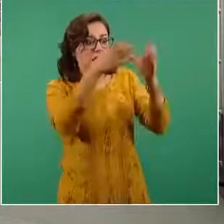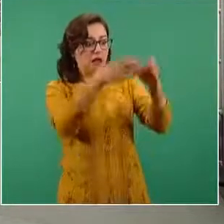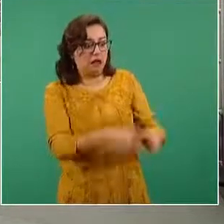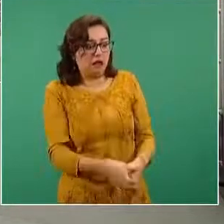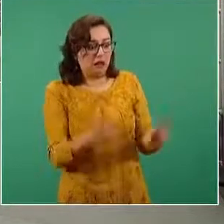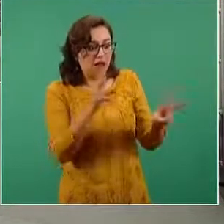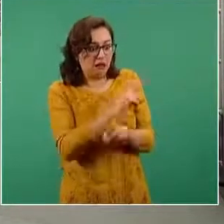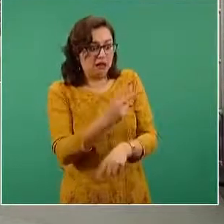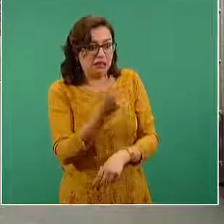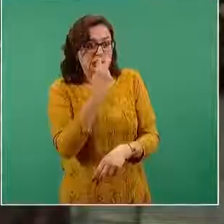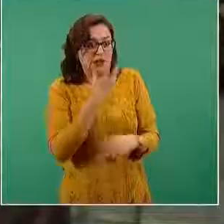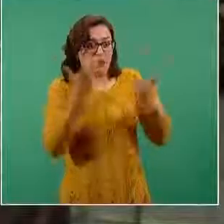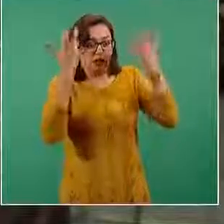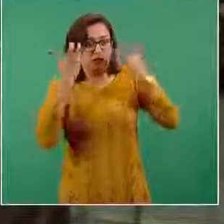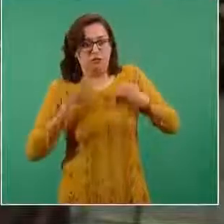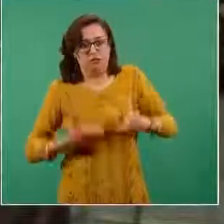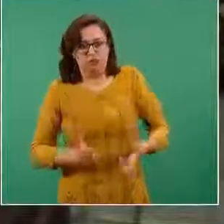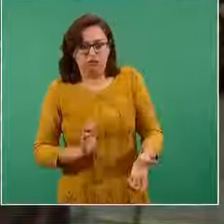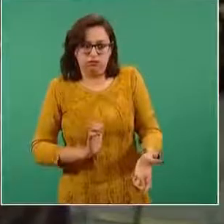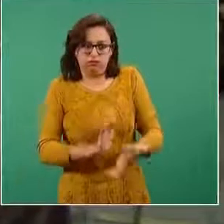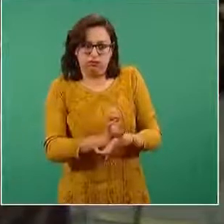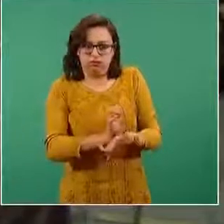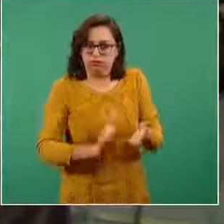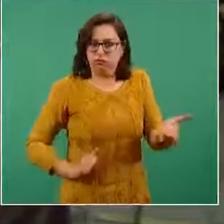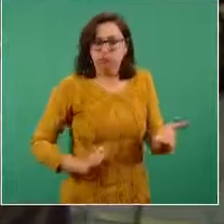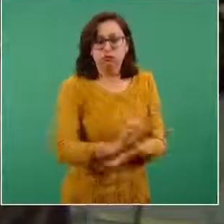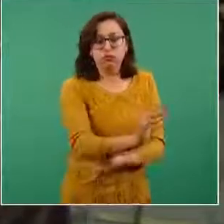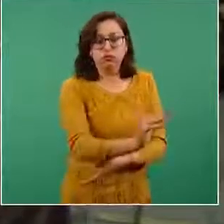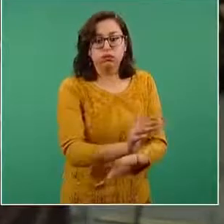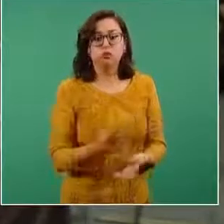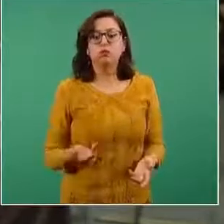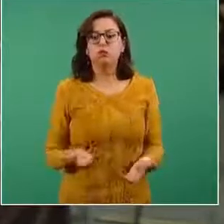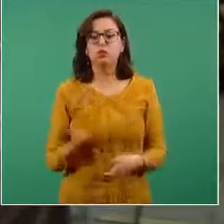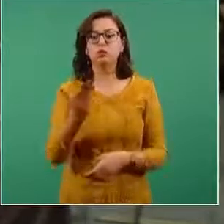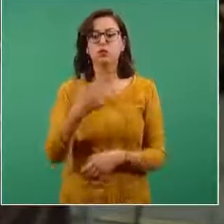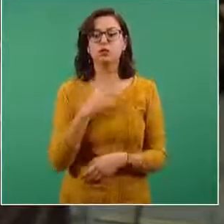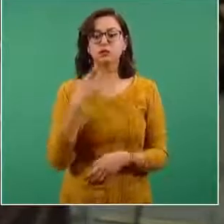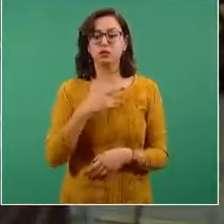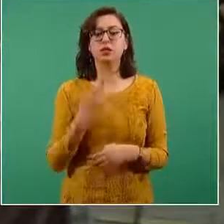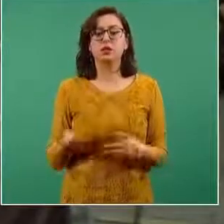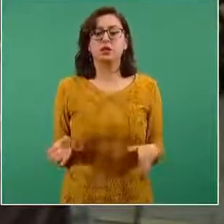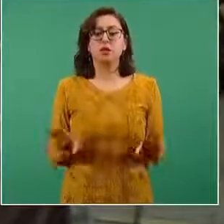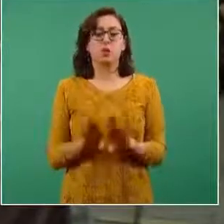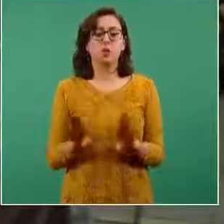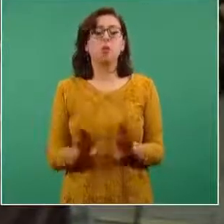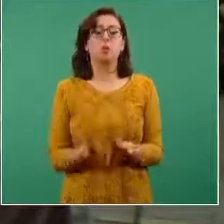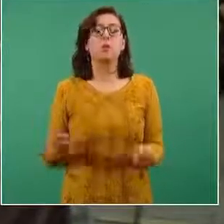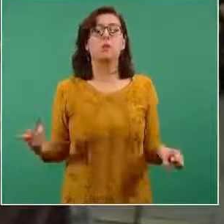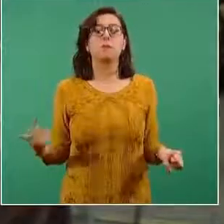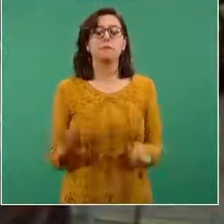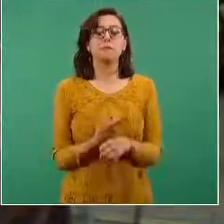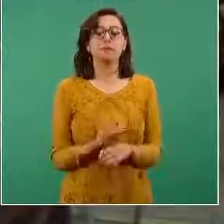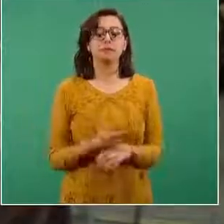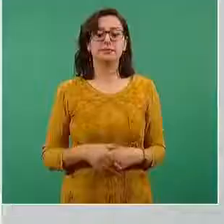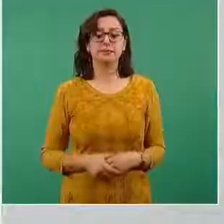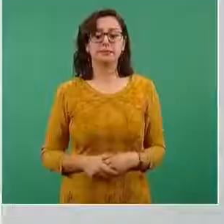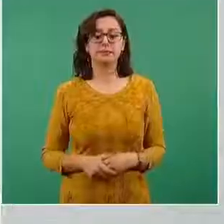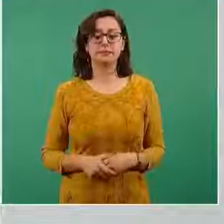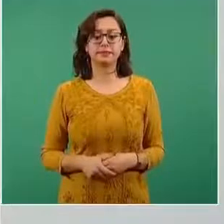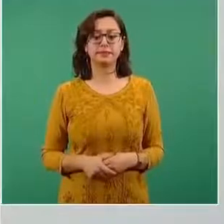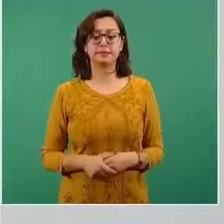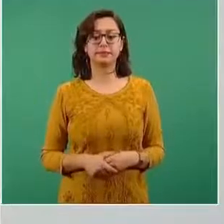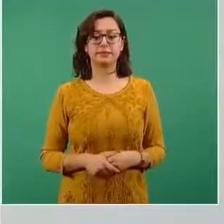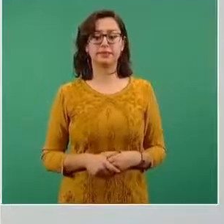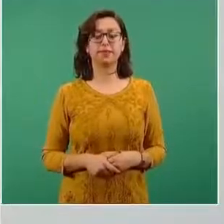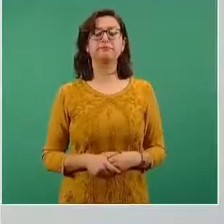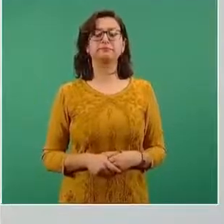fue rechazada de manera discriminatoria. ¿Cuál sería su mensaje para que estas situaciones no se repitan? Gracias. Claro,